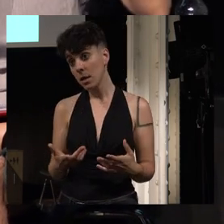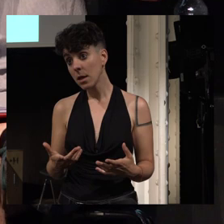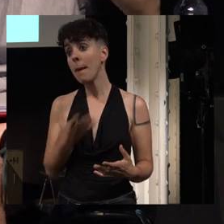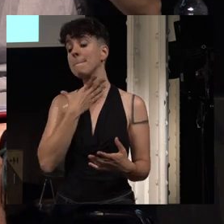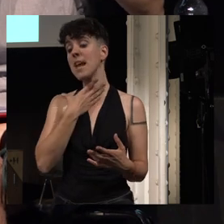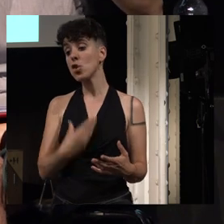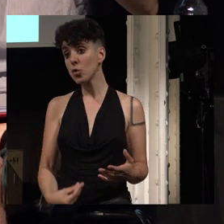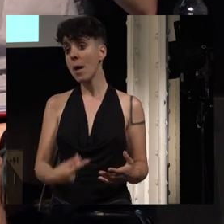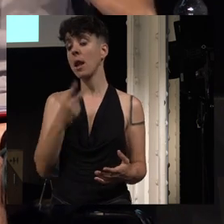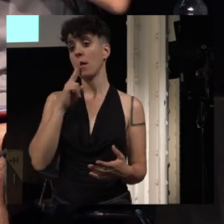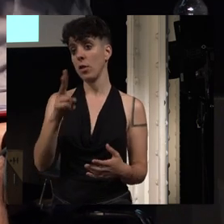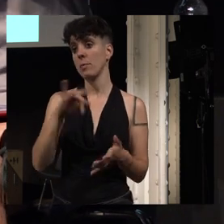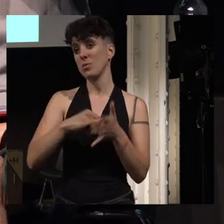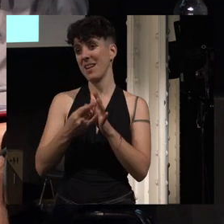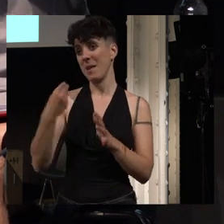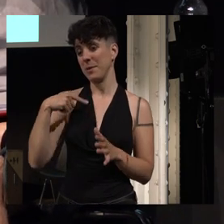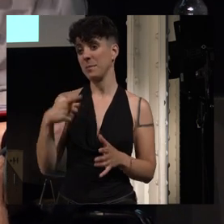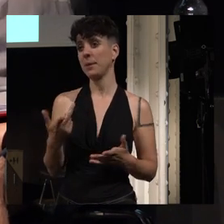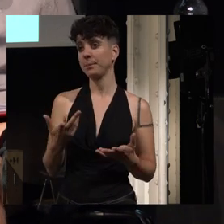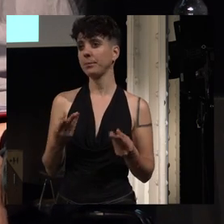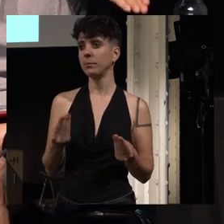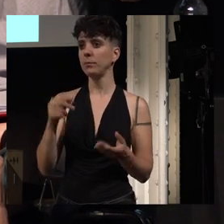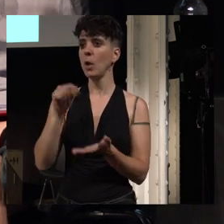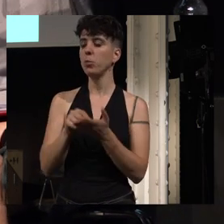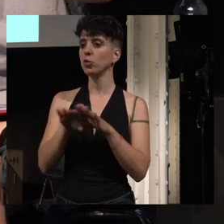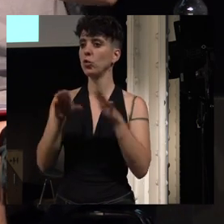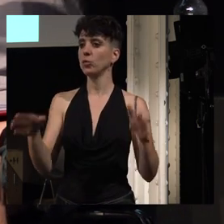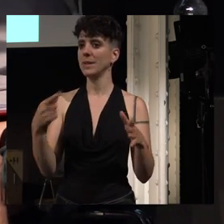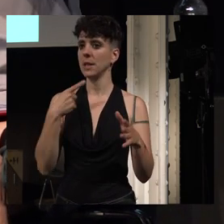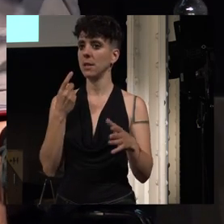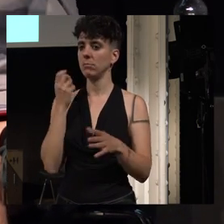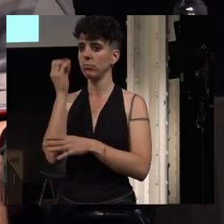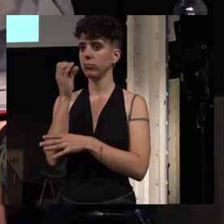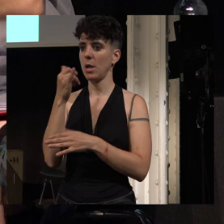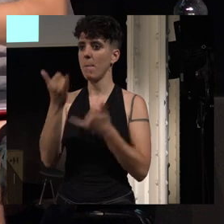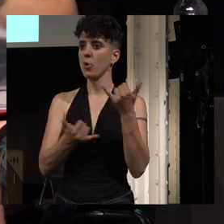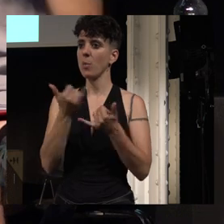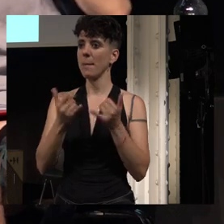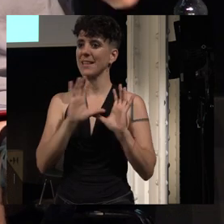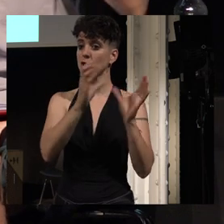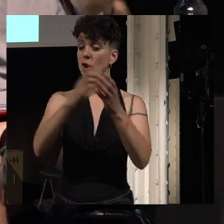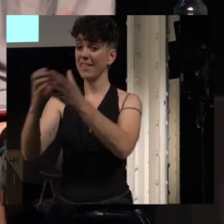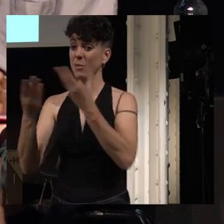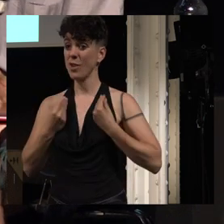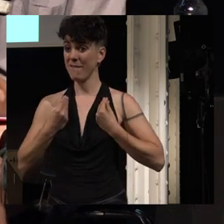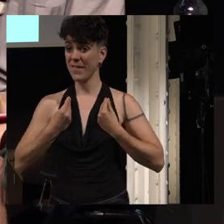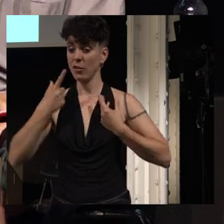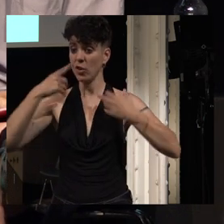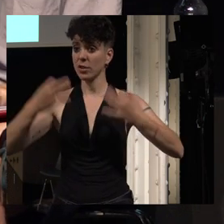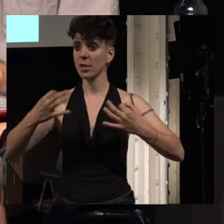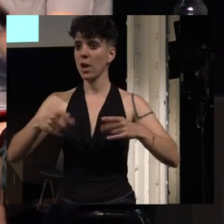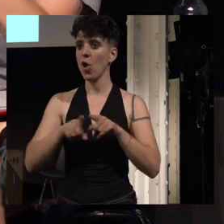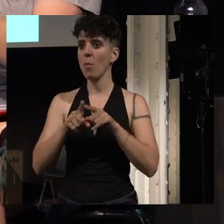lo estamos diciendo de esta manera. Y ha habido distintos como puntos sobre la mesa de problemáticas que probablemente los colectivos que las viven no tienen tantos altavoces para